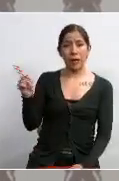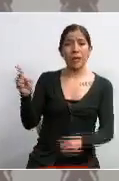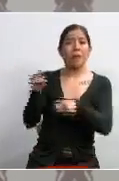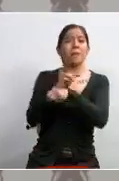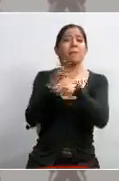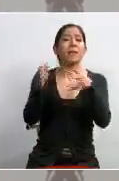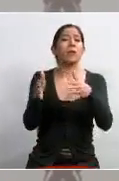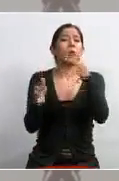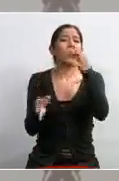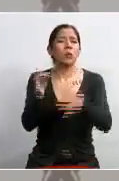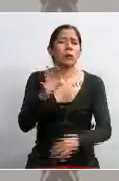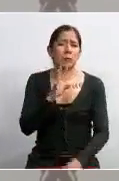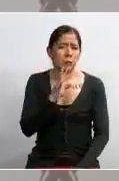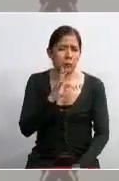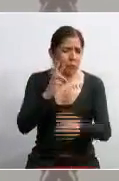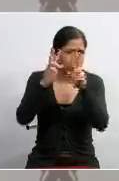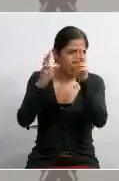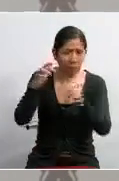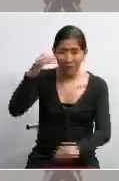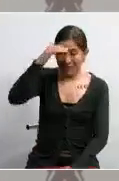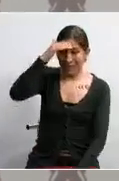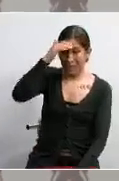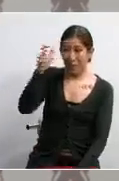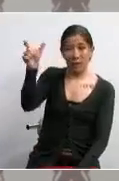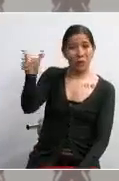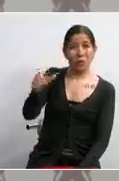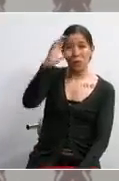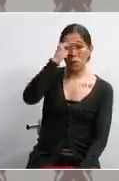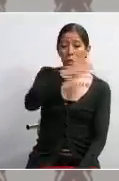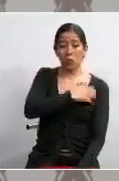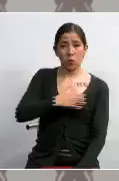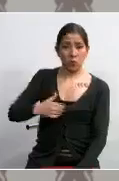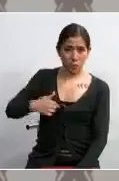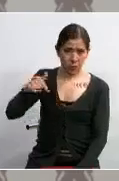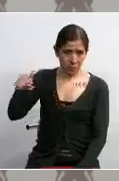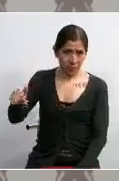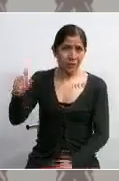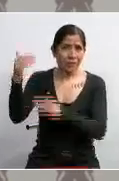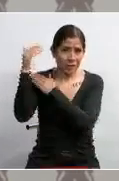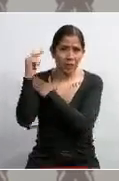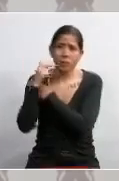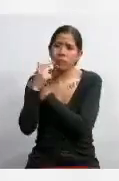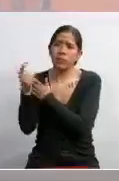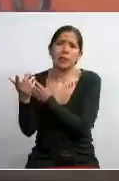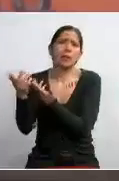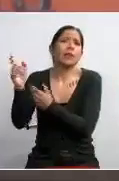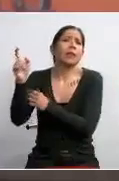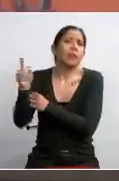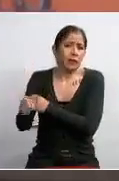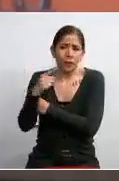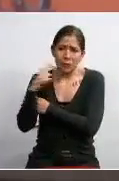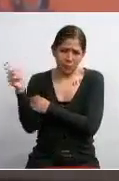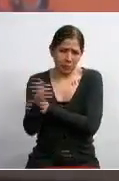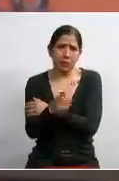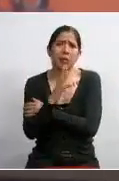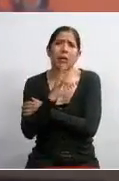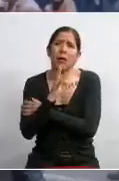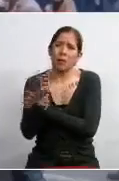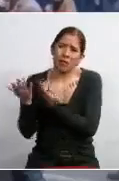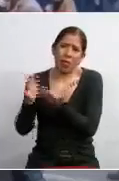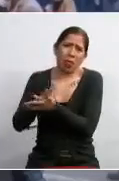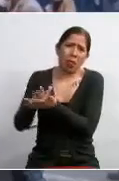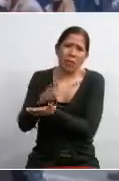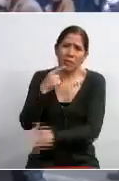El Ministerio Público tiene en este momento un obstáculo fundamental, que es la declaración de Luis Fernando Camacho, de su padre y de otros actores. Creo que ese es